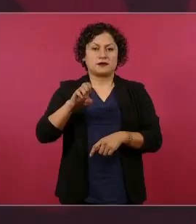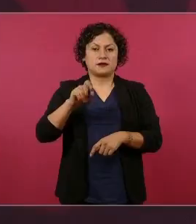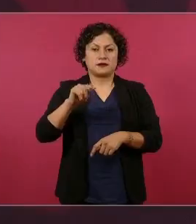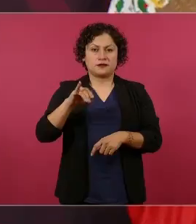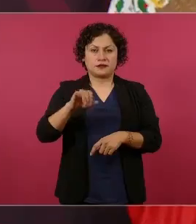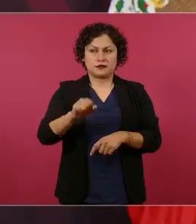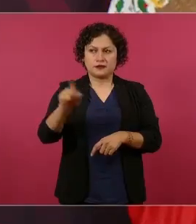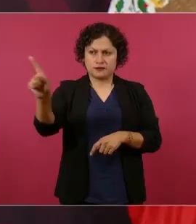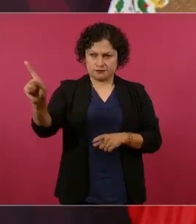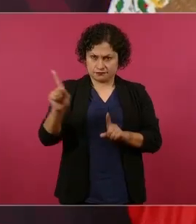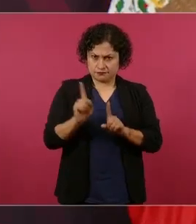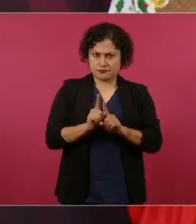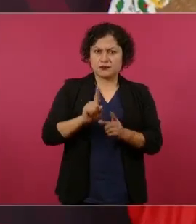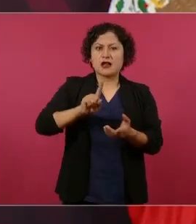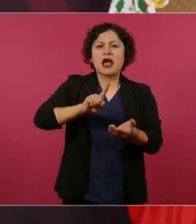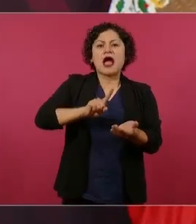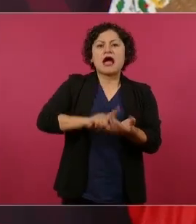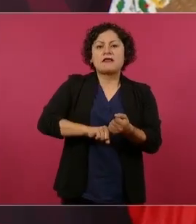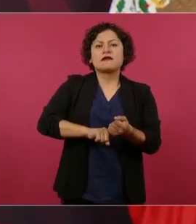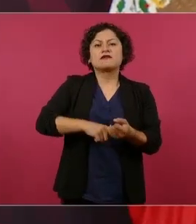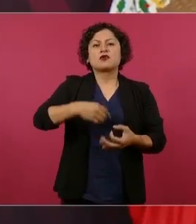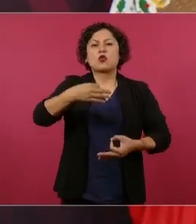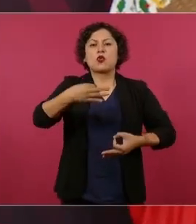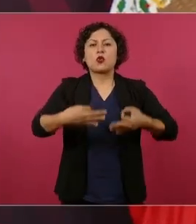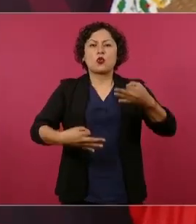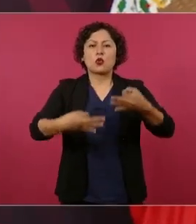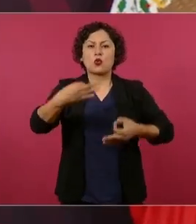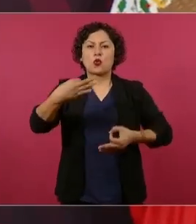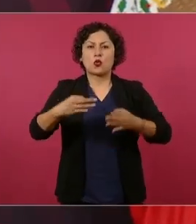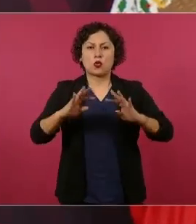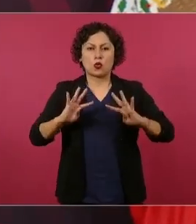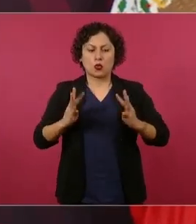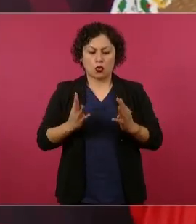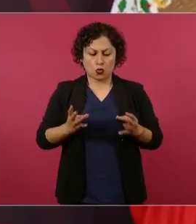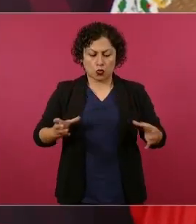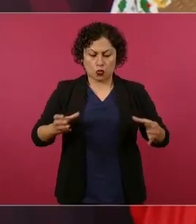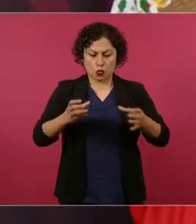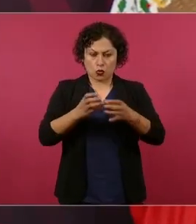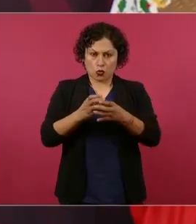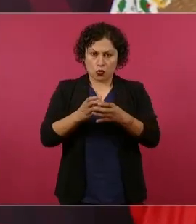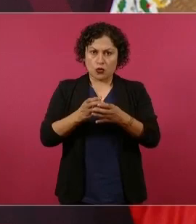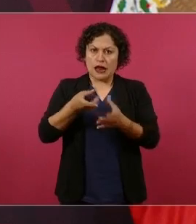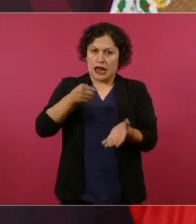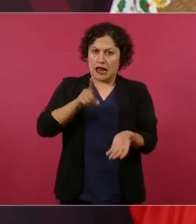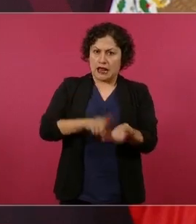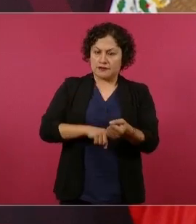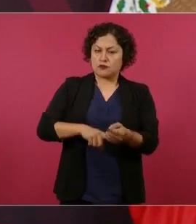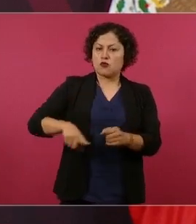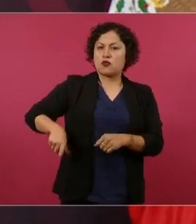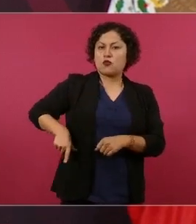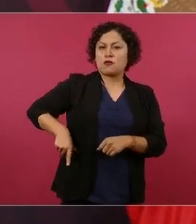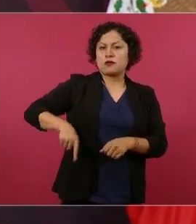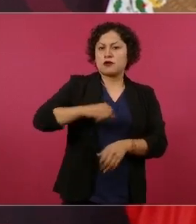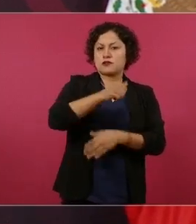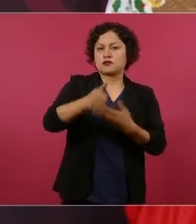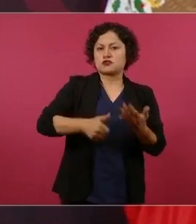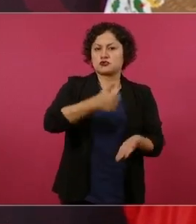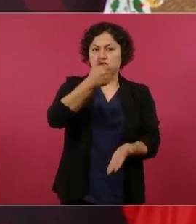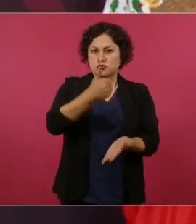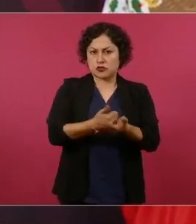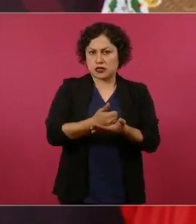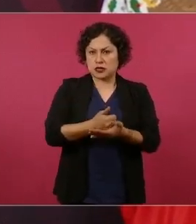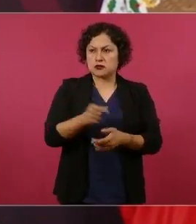en el gobierno de la ciudad. Y ella no aceptó, quiso ayudar